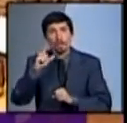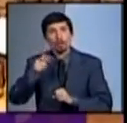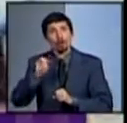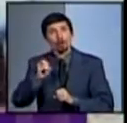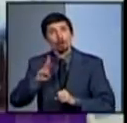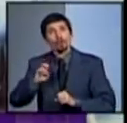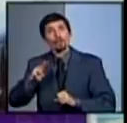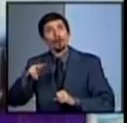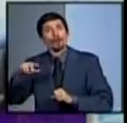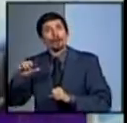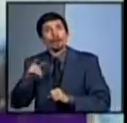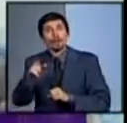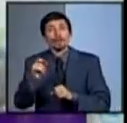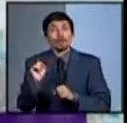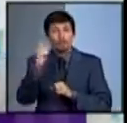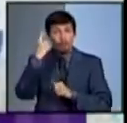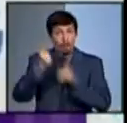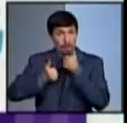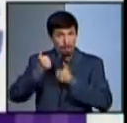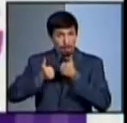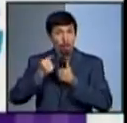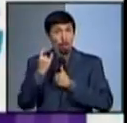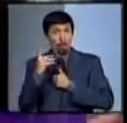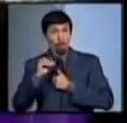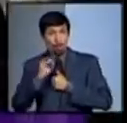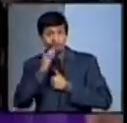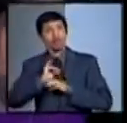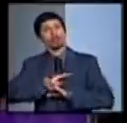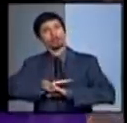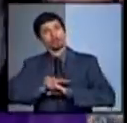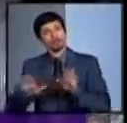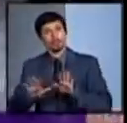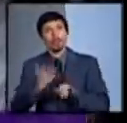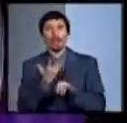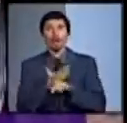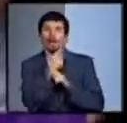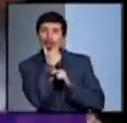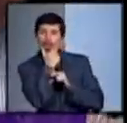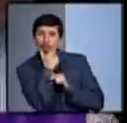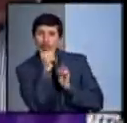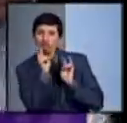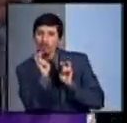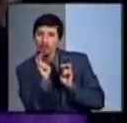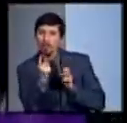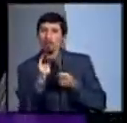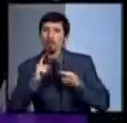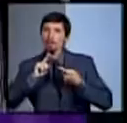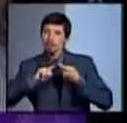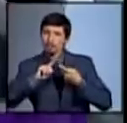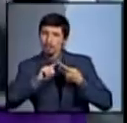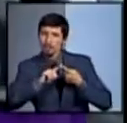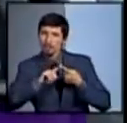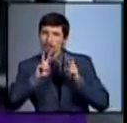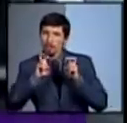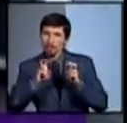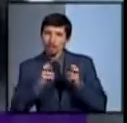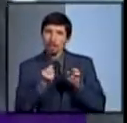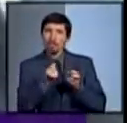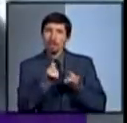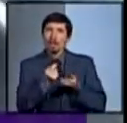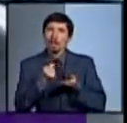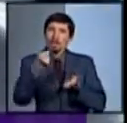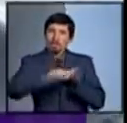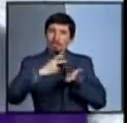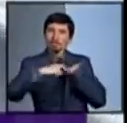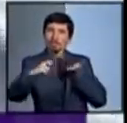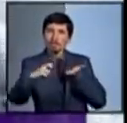Goulburn, que iba a ser candidato en las primarias por la UDI, abandonó la competencia tras cuestionarse su participación en el caso de las cláusulas abusivas